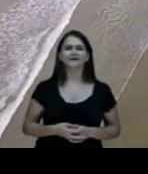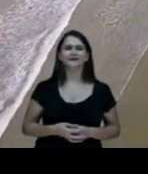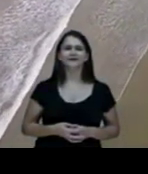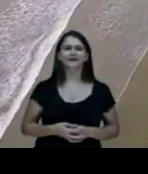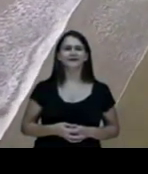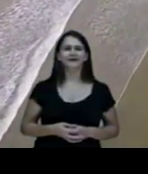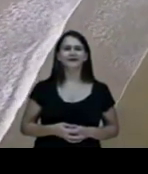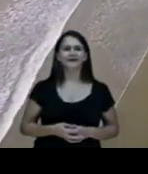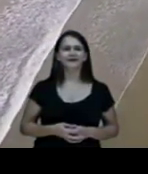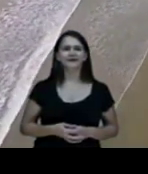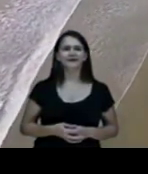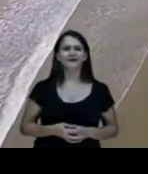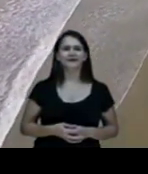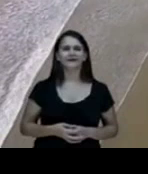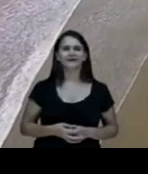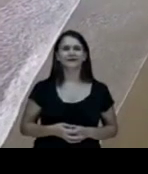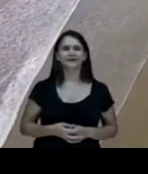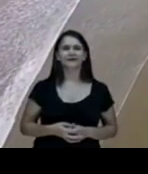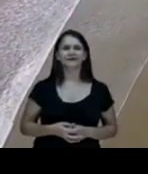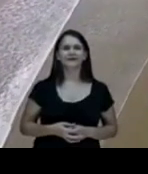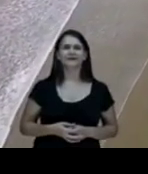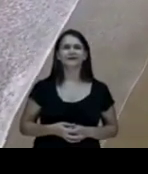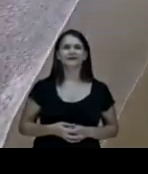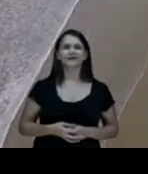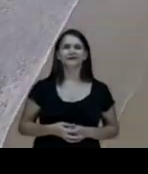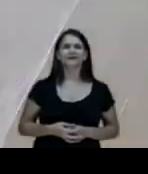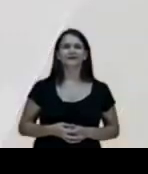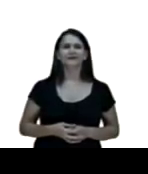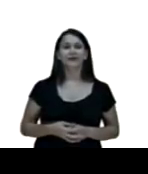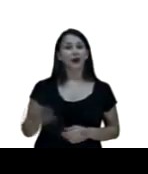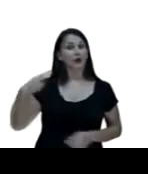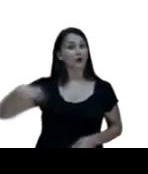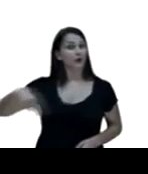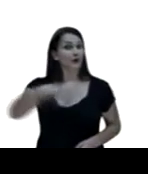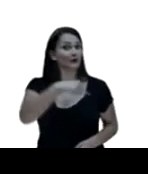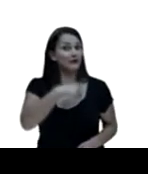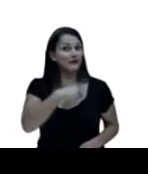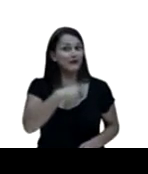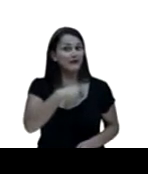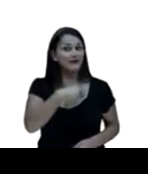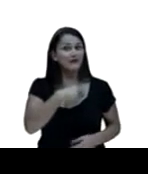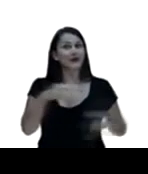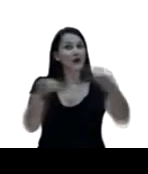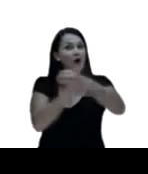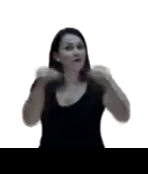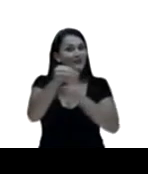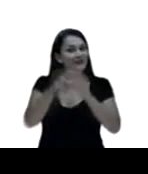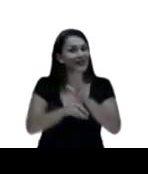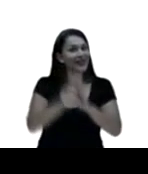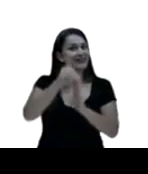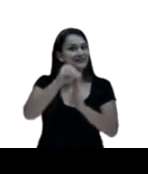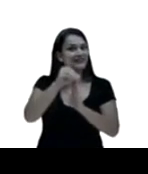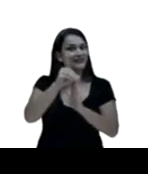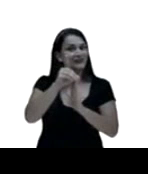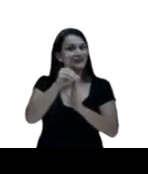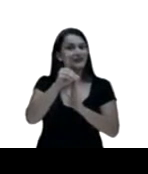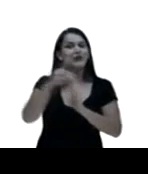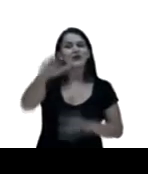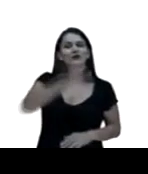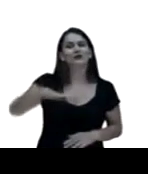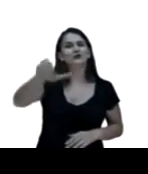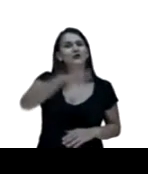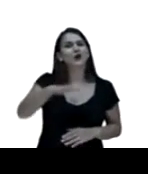la identificación de, por así decirlo, como un inventario de todo lo que se tiene a nivel